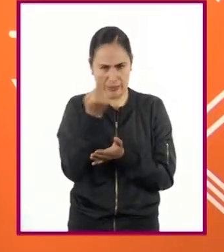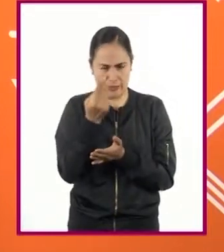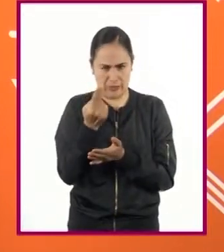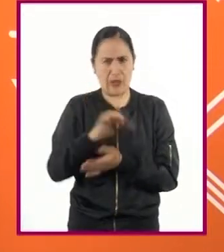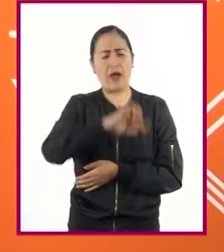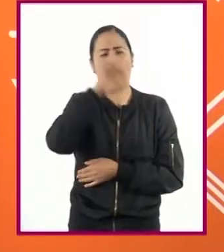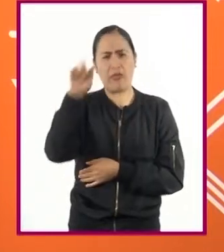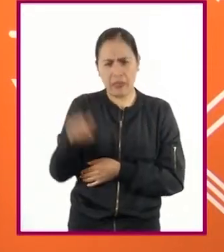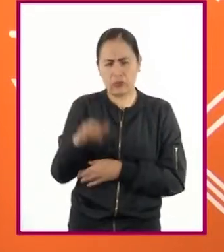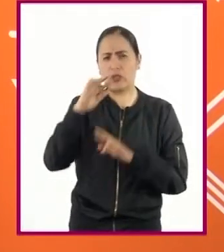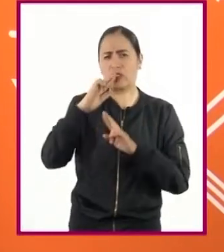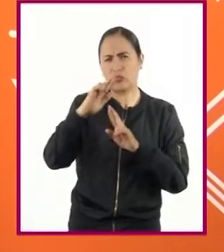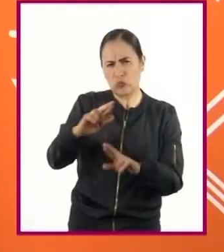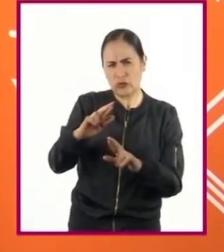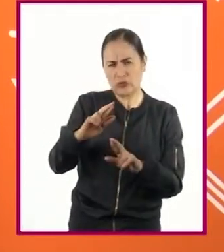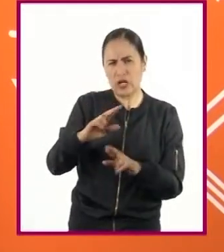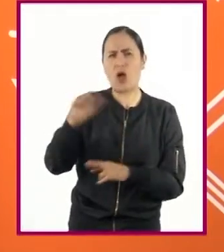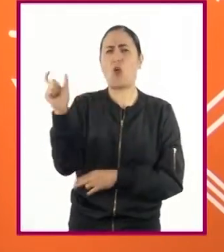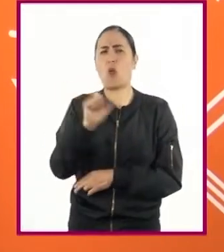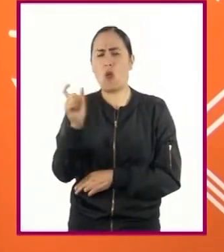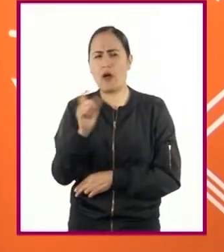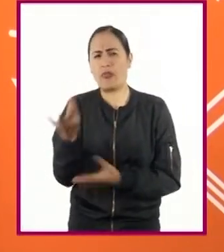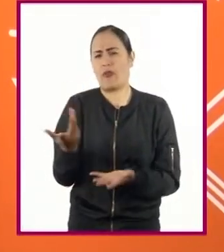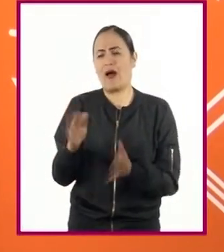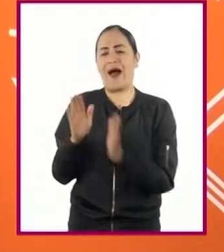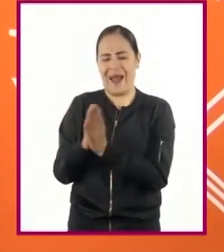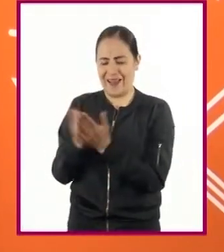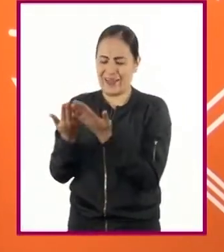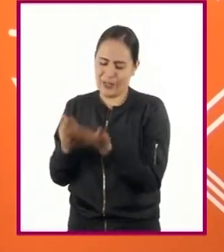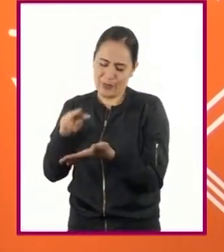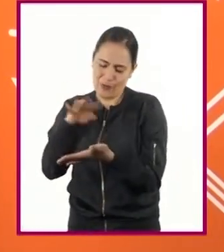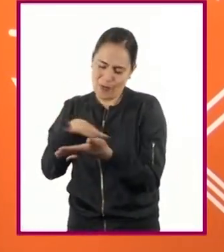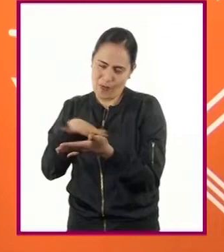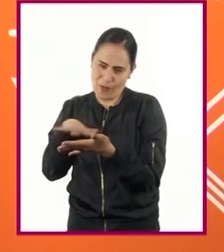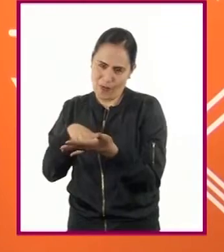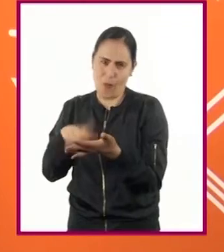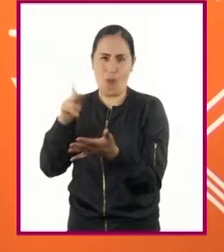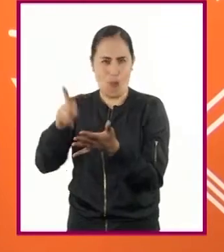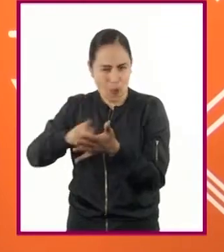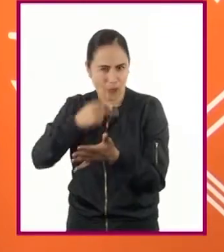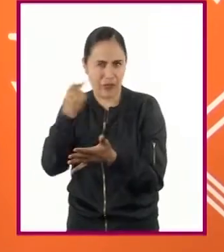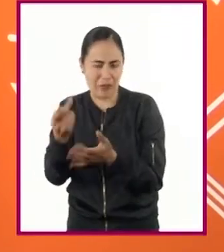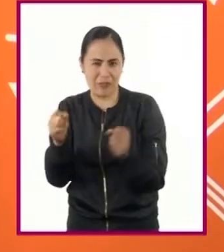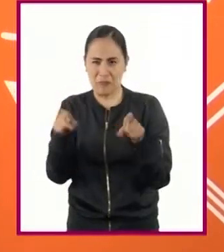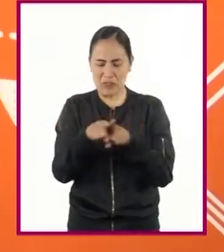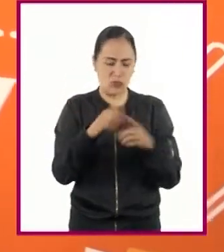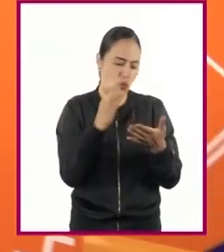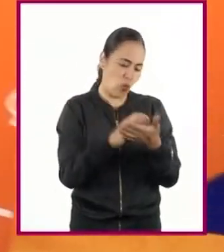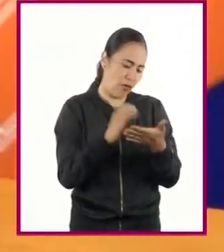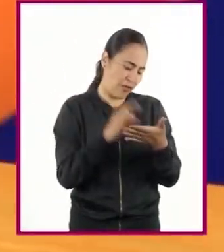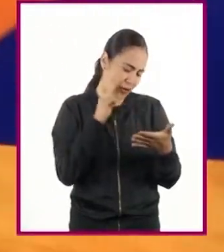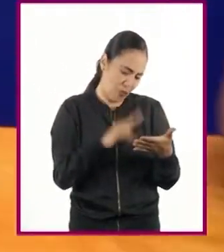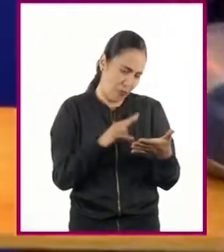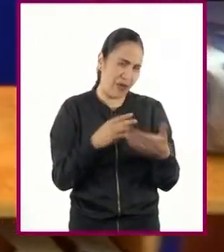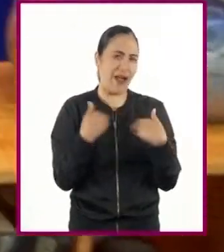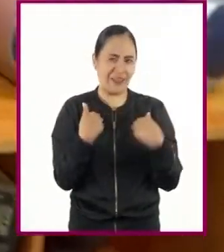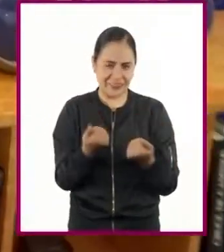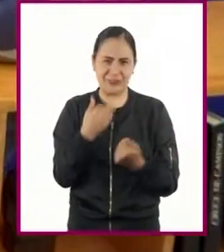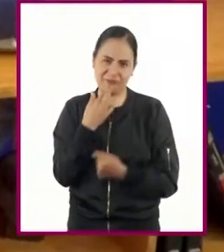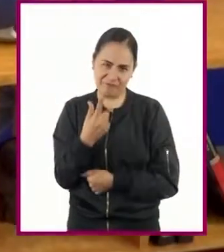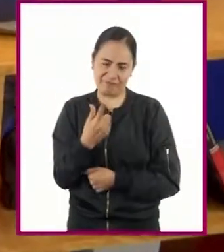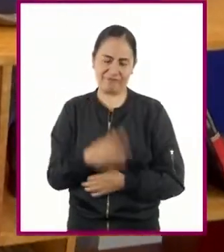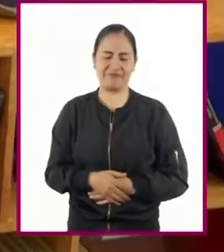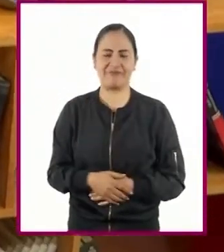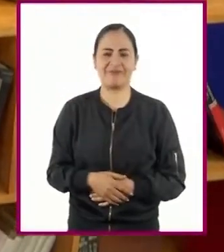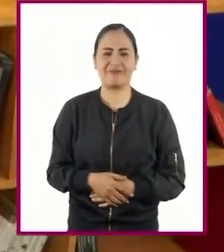podrán resolver al momento de consultar su libro de texto y revisar sus apuntes. Para dar inicio